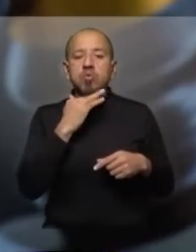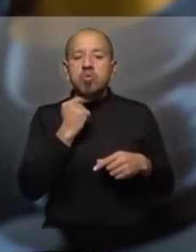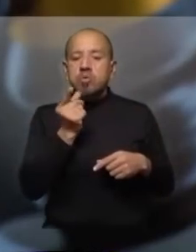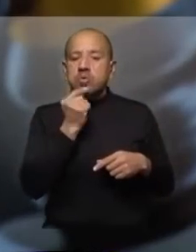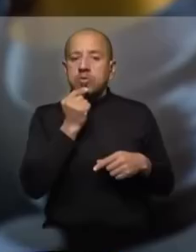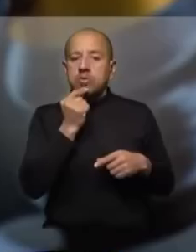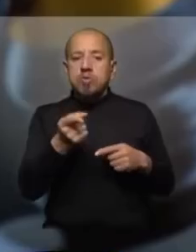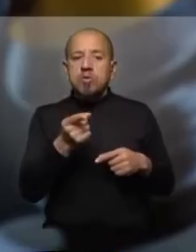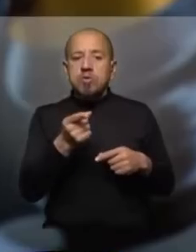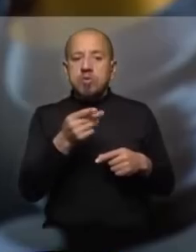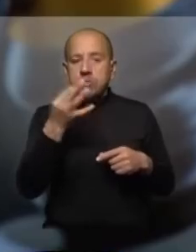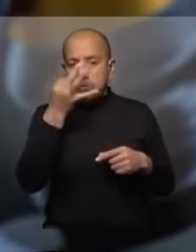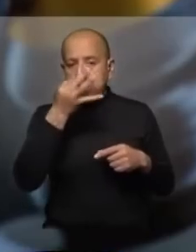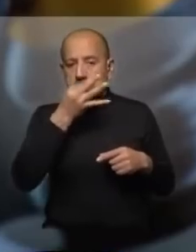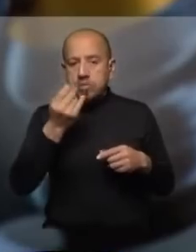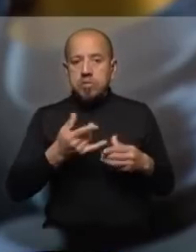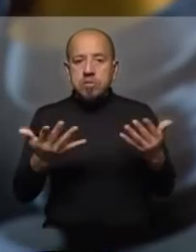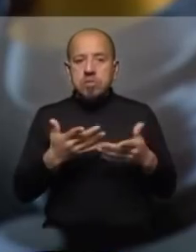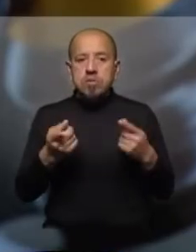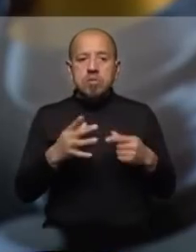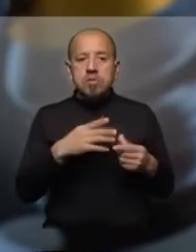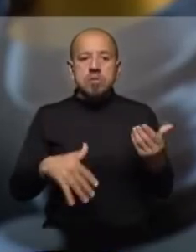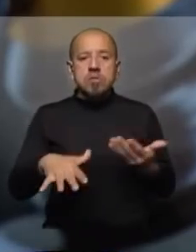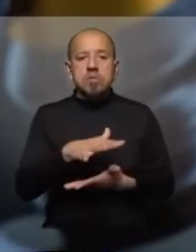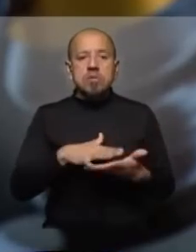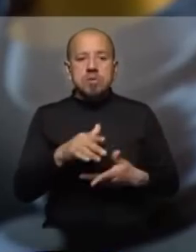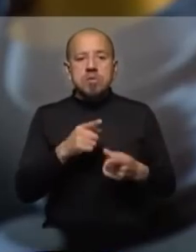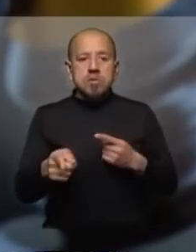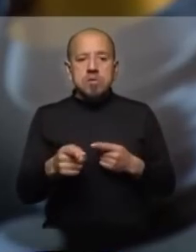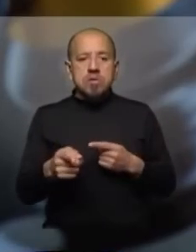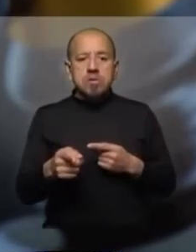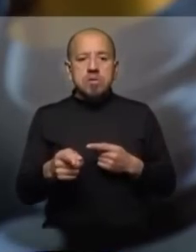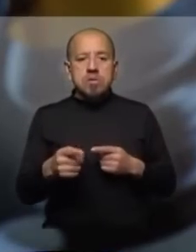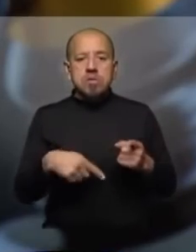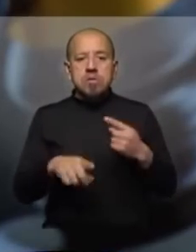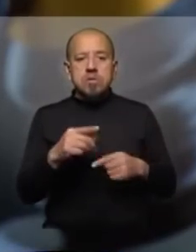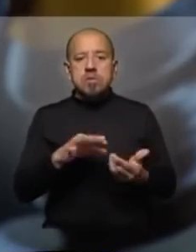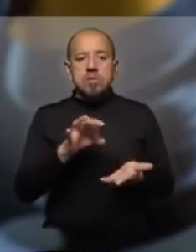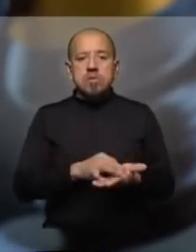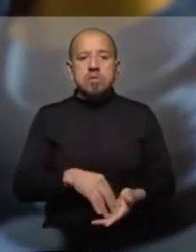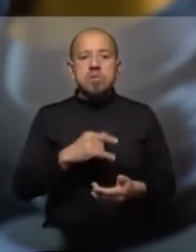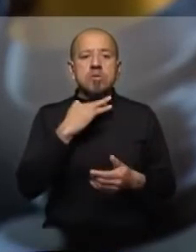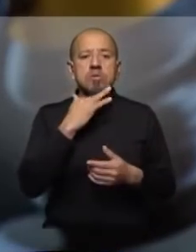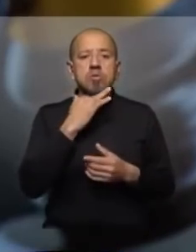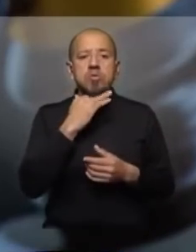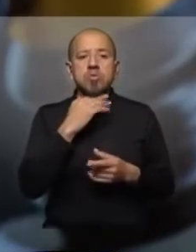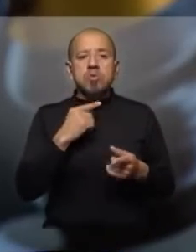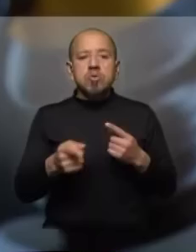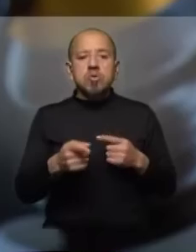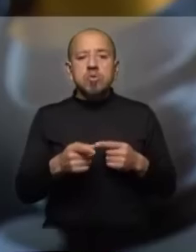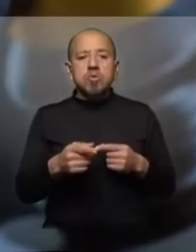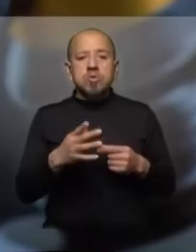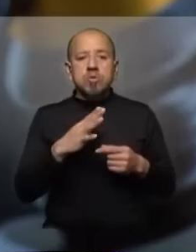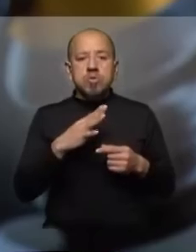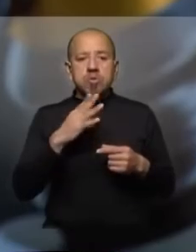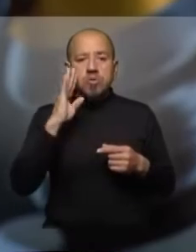vinculados al narcotráfico ahora apareció una situación que yo creo que es más bien de debilidad del sistema que de corrupción que en los casos de porque conozco